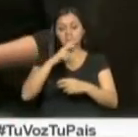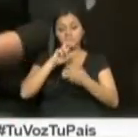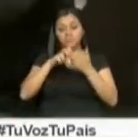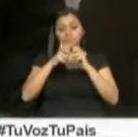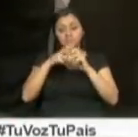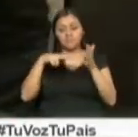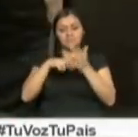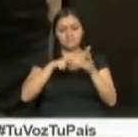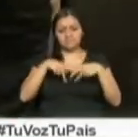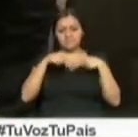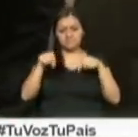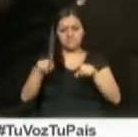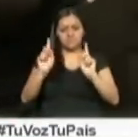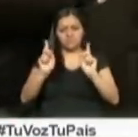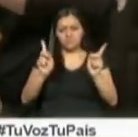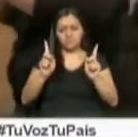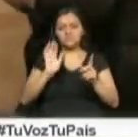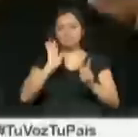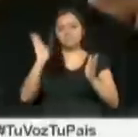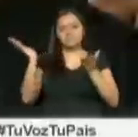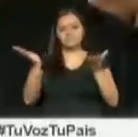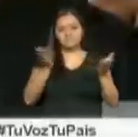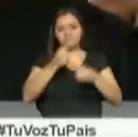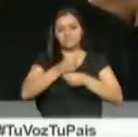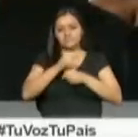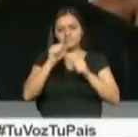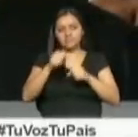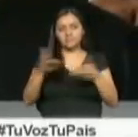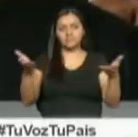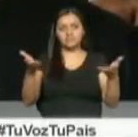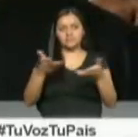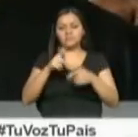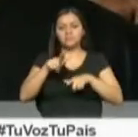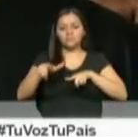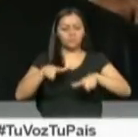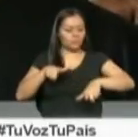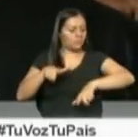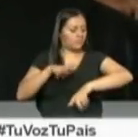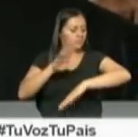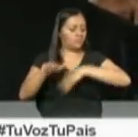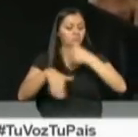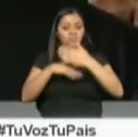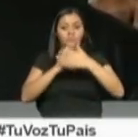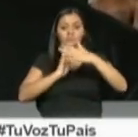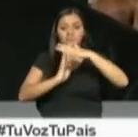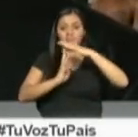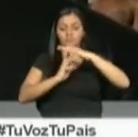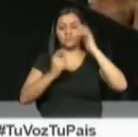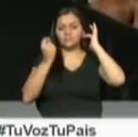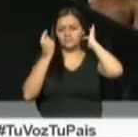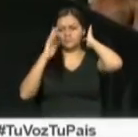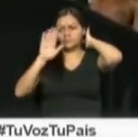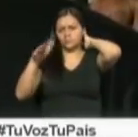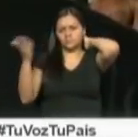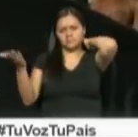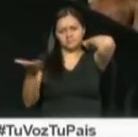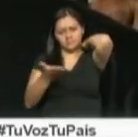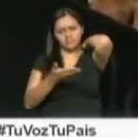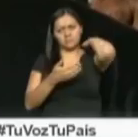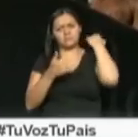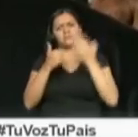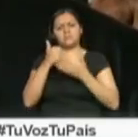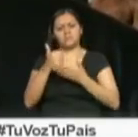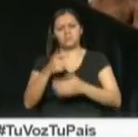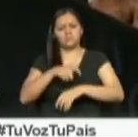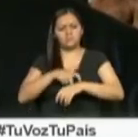de siete países de mayoría musulmana. Es proveer un lugar donde los refugiados sean entendidos, bienvenidos, apoyados durante todas